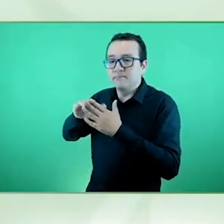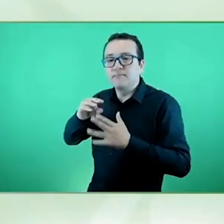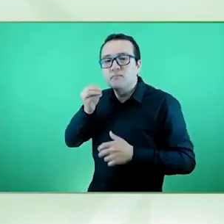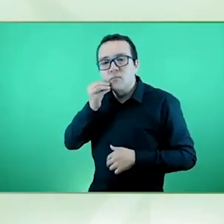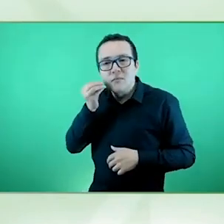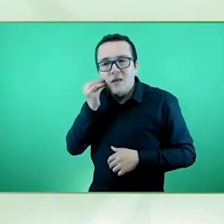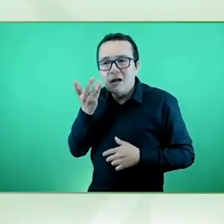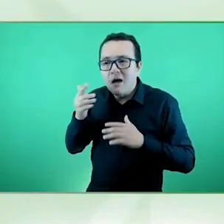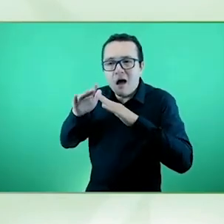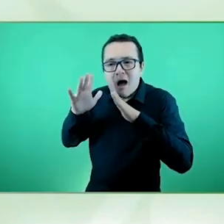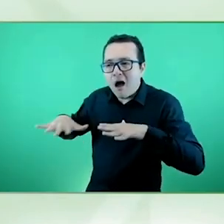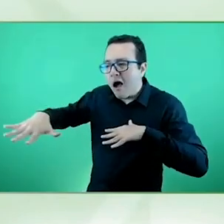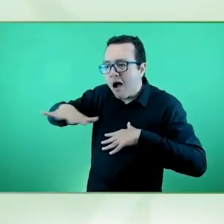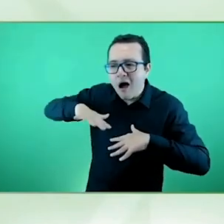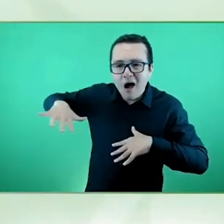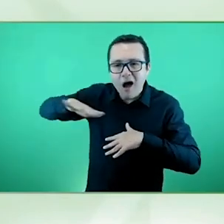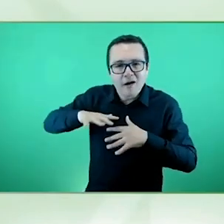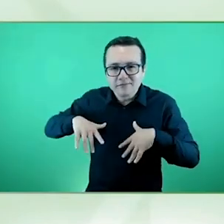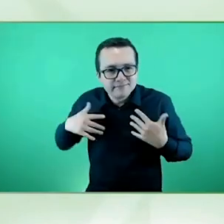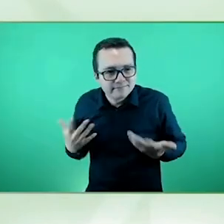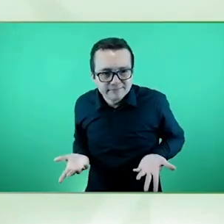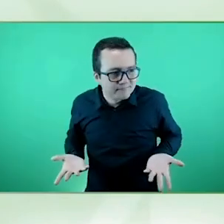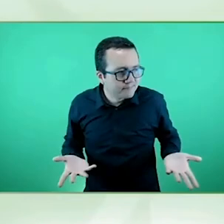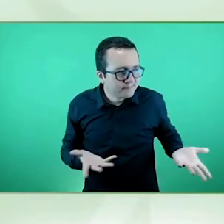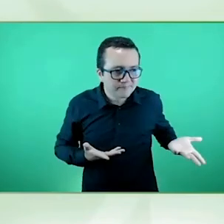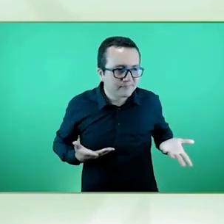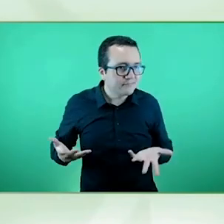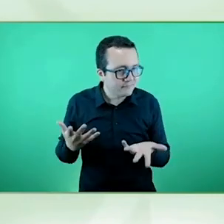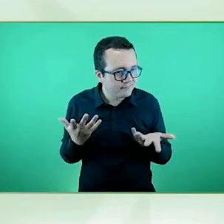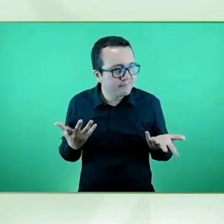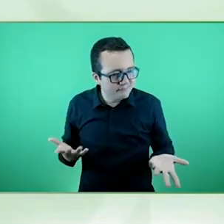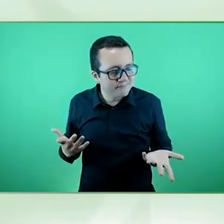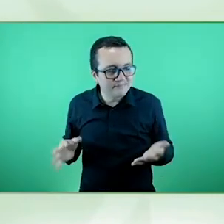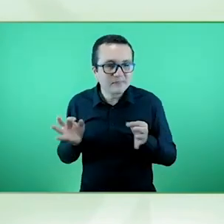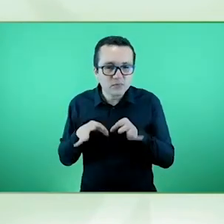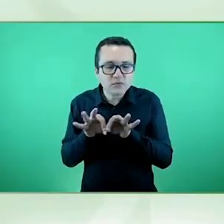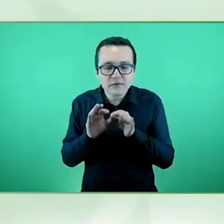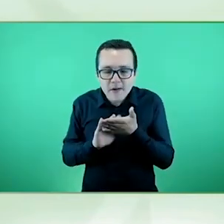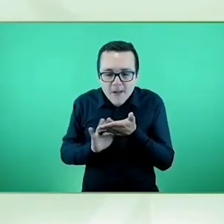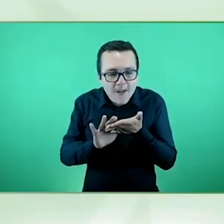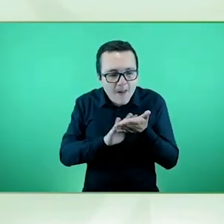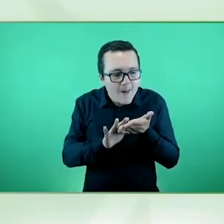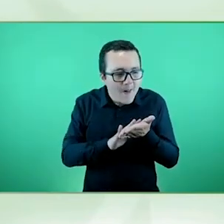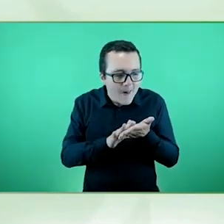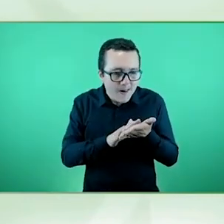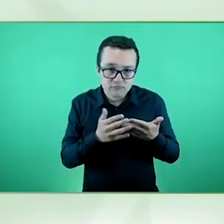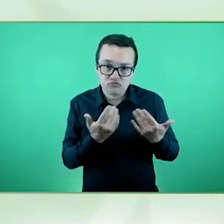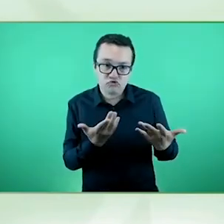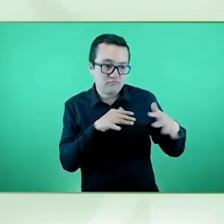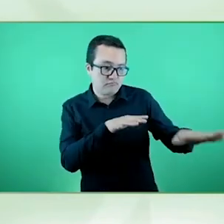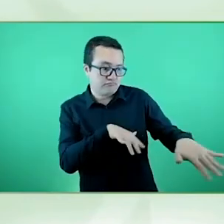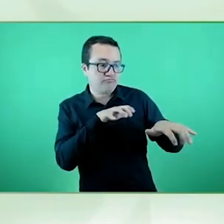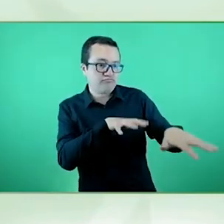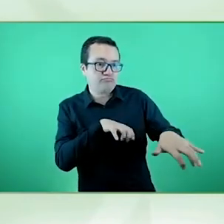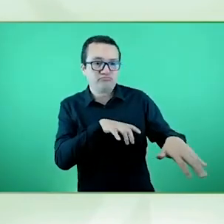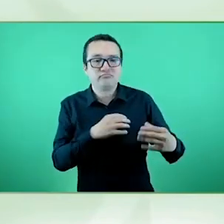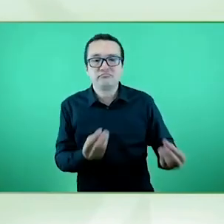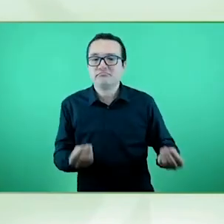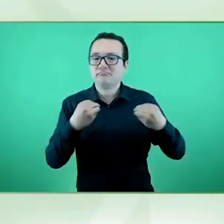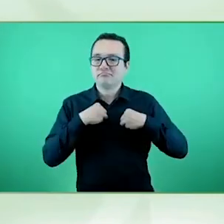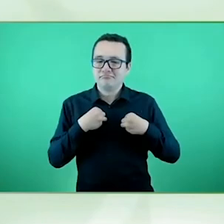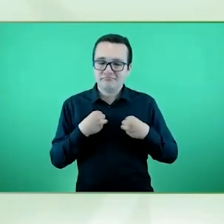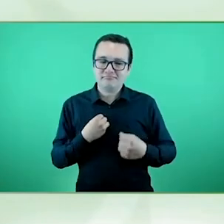del territorio en que habitamos y sus beneficios para la salud, etc. La cooperativa de trabajo